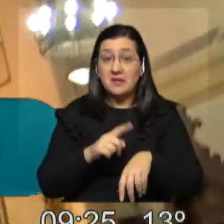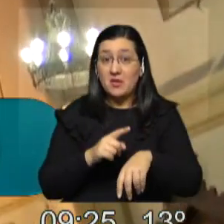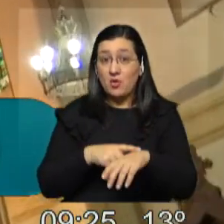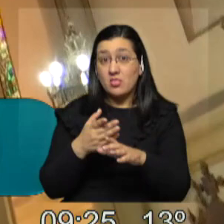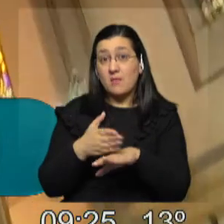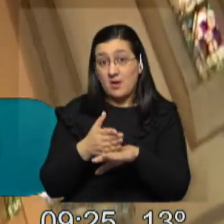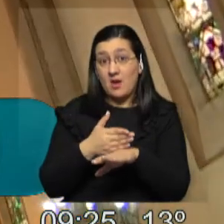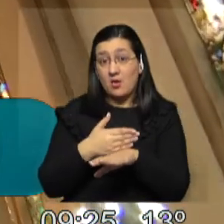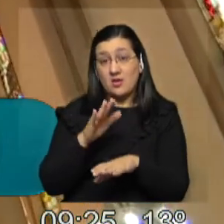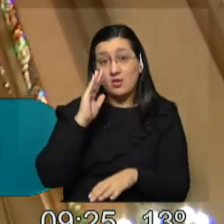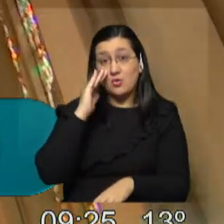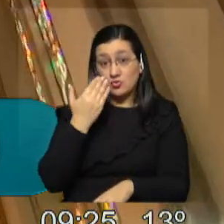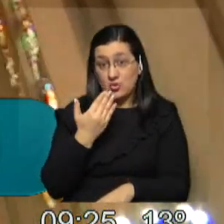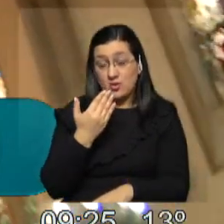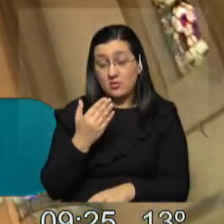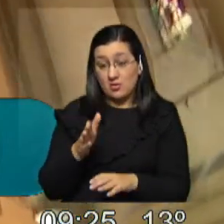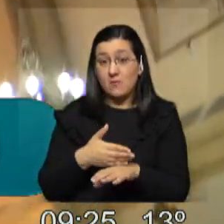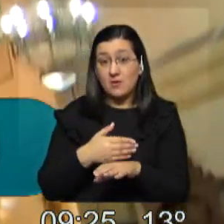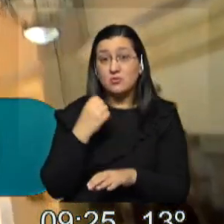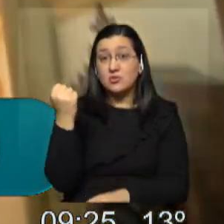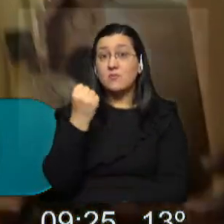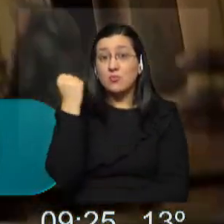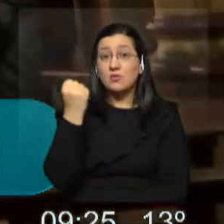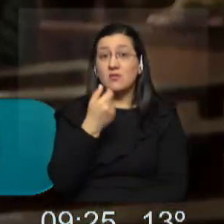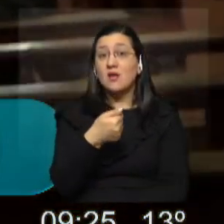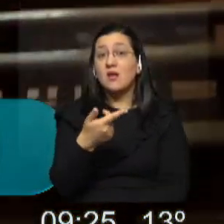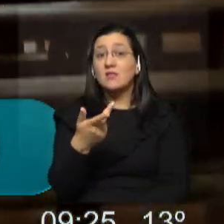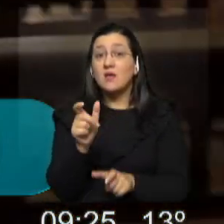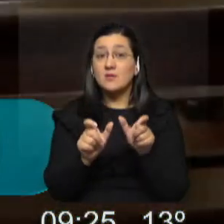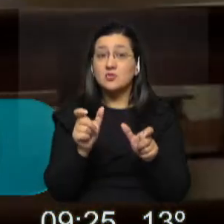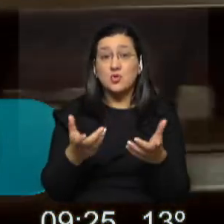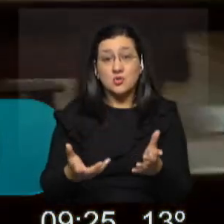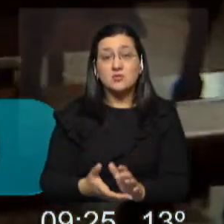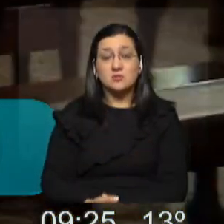la verdad, hay que reconocer que es importante la cantidad de gente que hay.